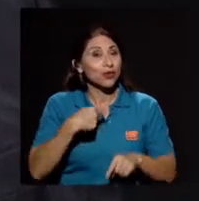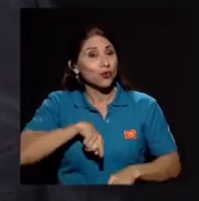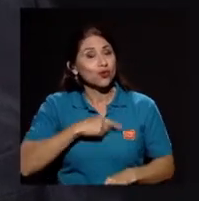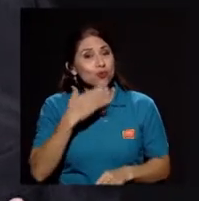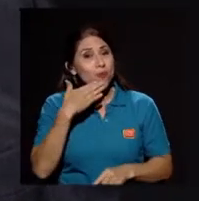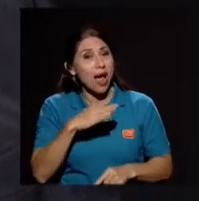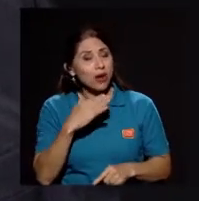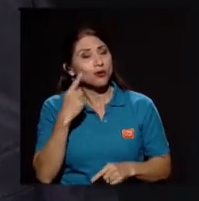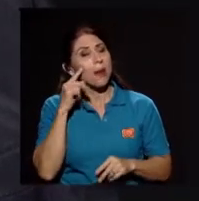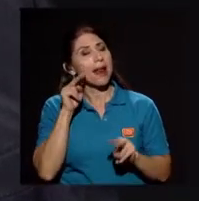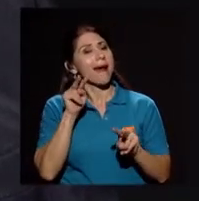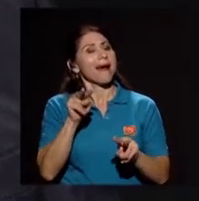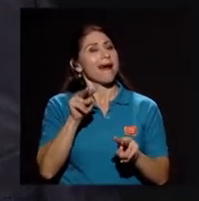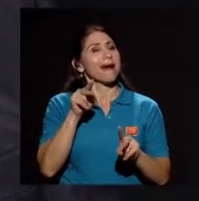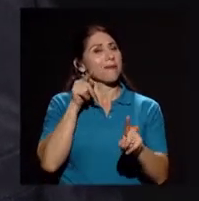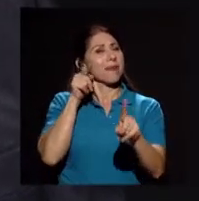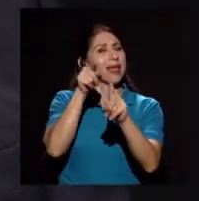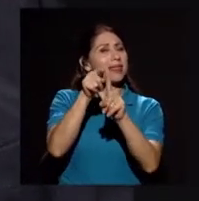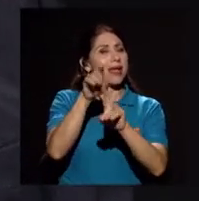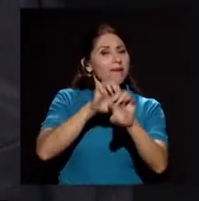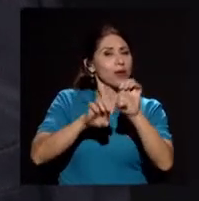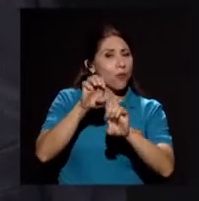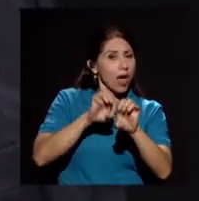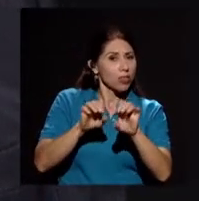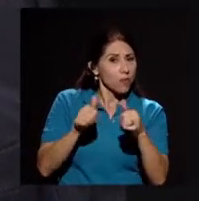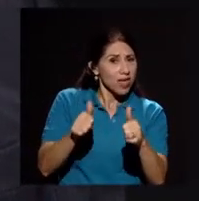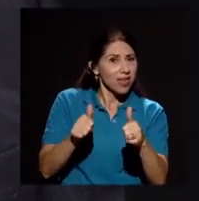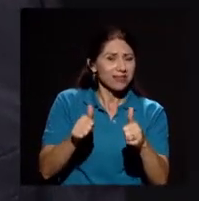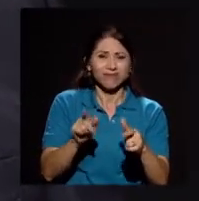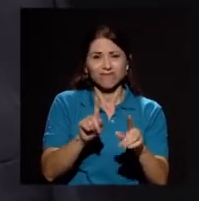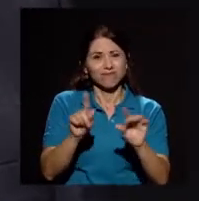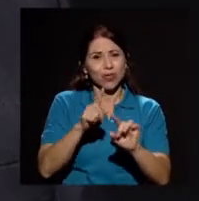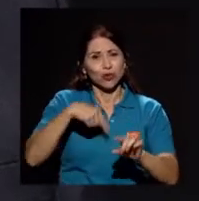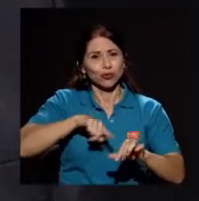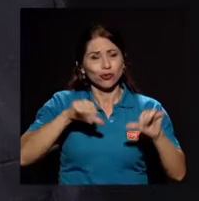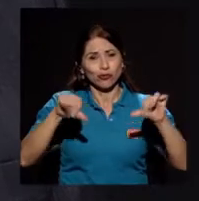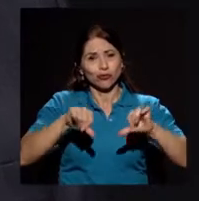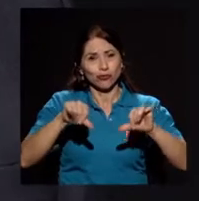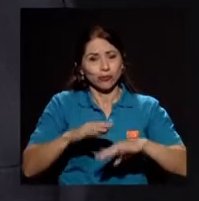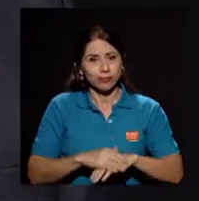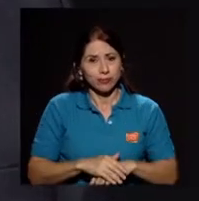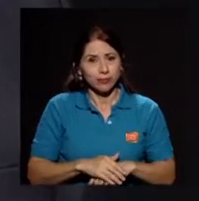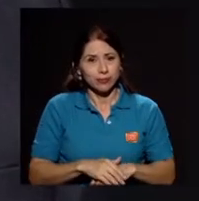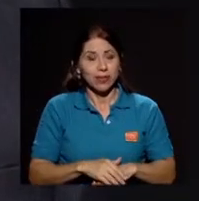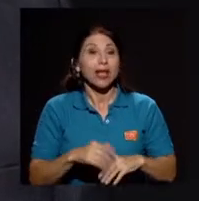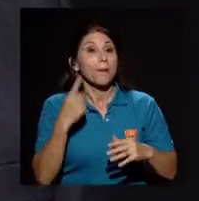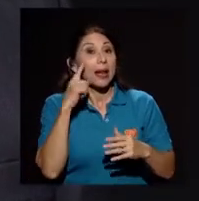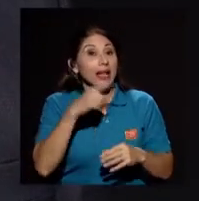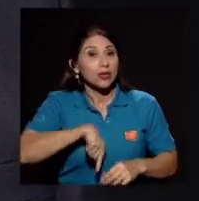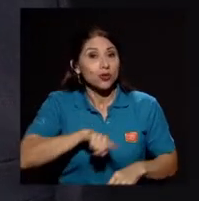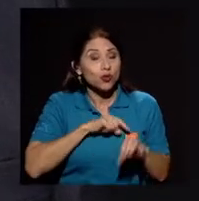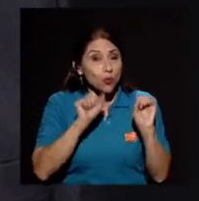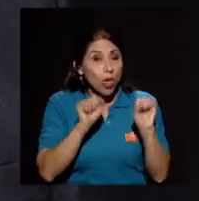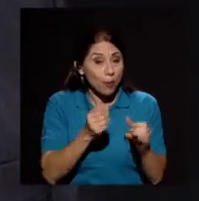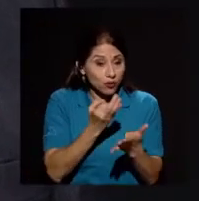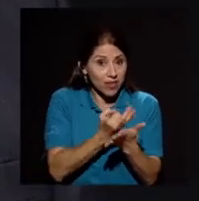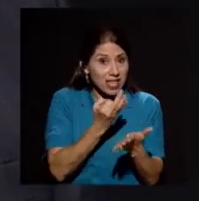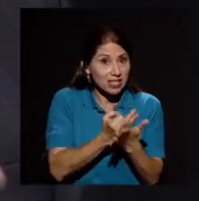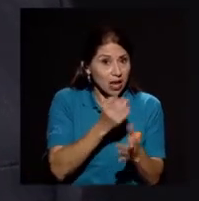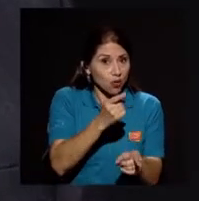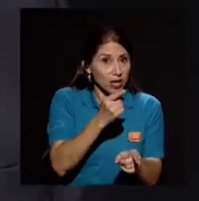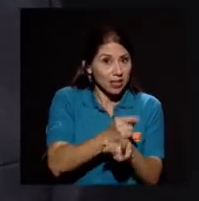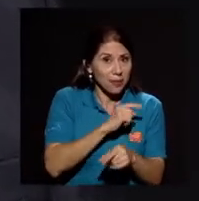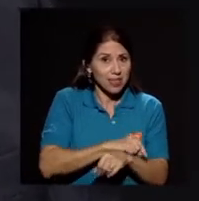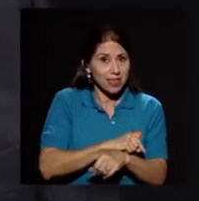bien si somos eficientes a la hora de cumplirlas los espacios para no hacer esas dos cosas financiar correctamente y evaluar si efectivamente